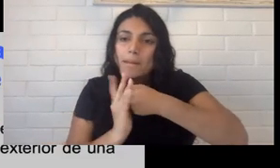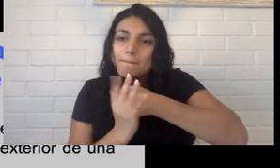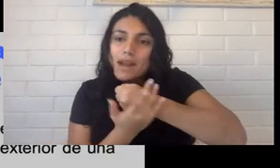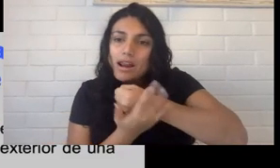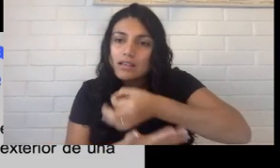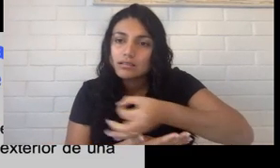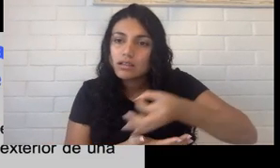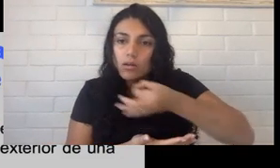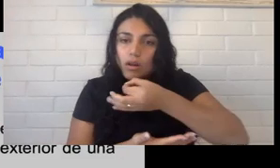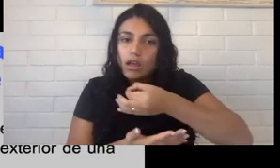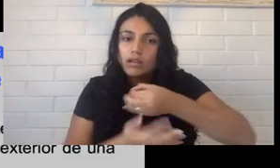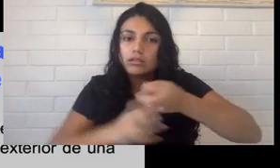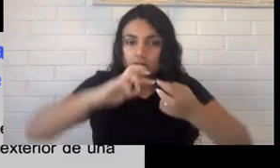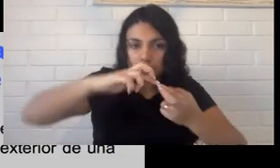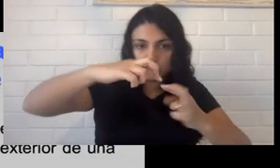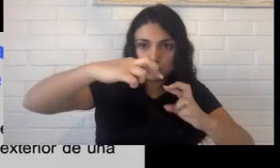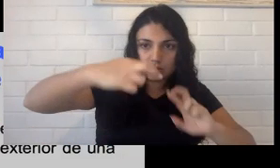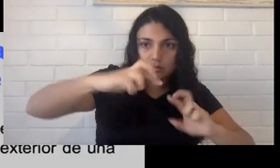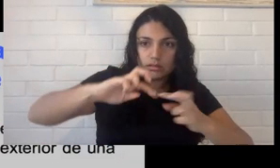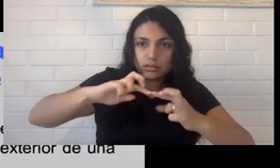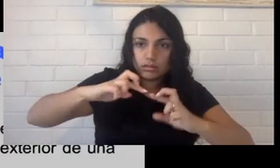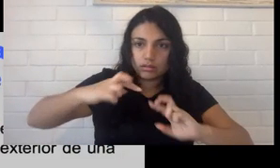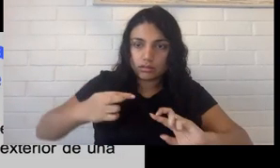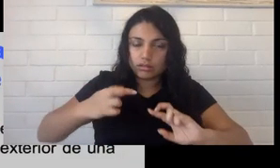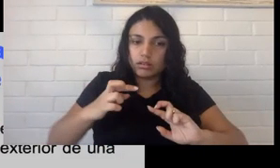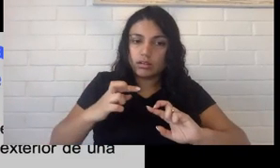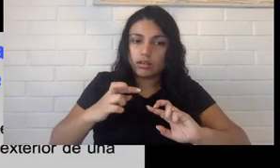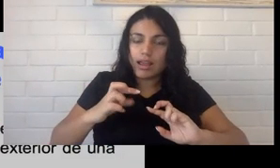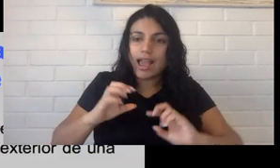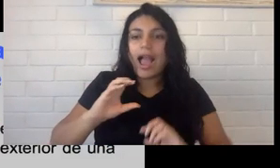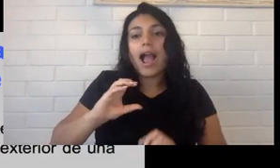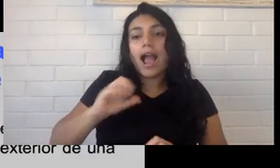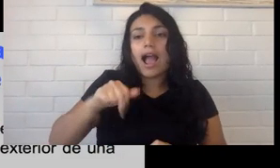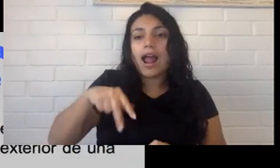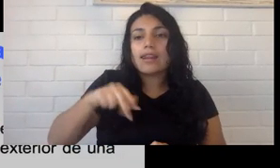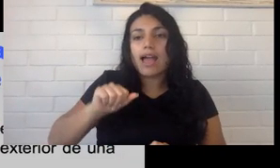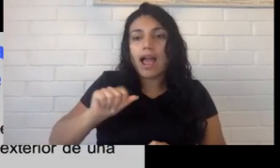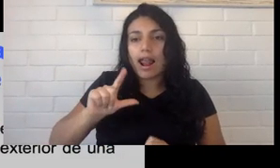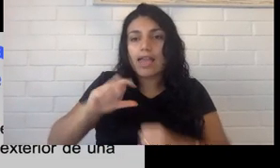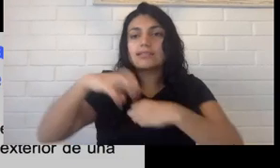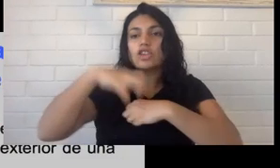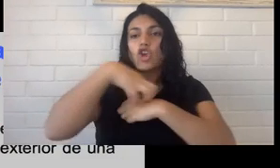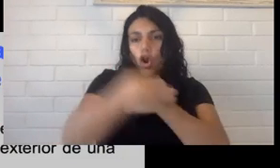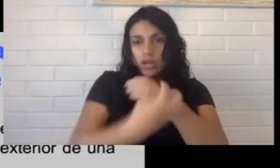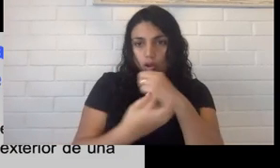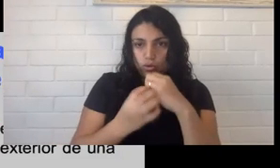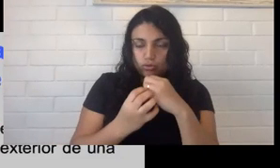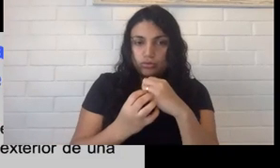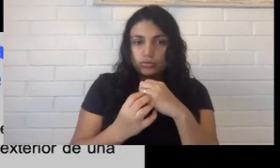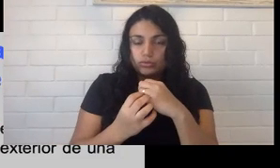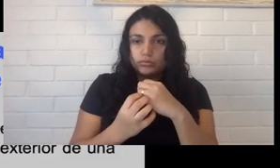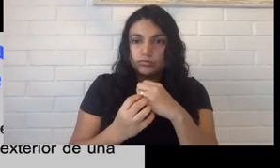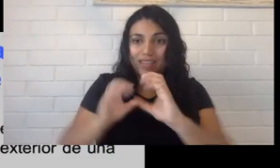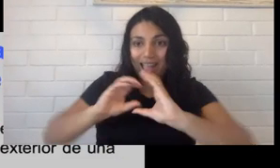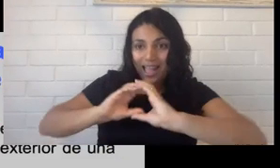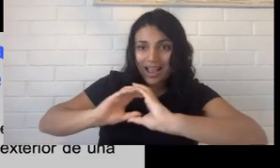celular. Estas proteínas se llaman canales iónicos. Los canales iónicos son